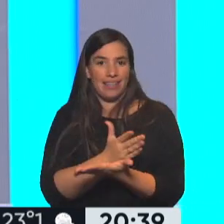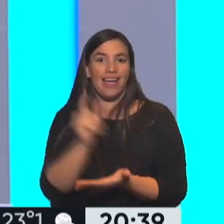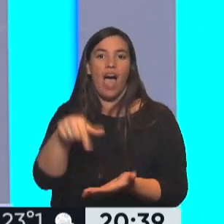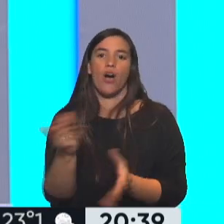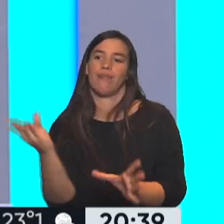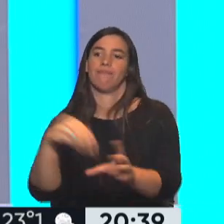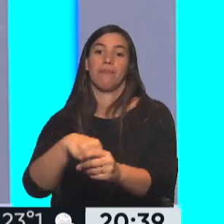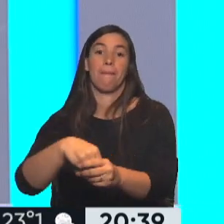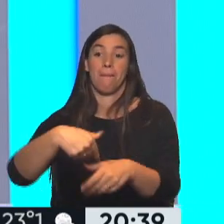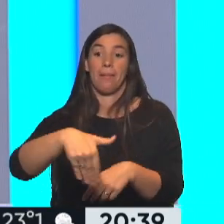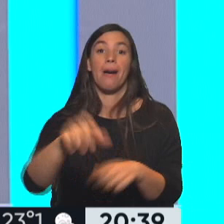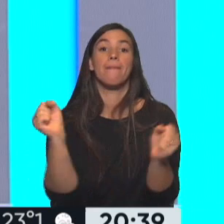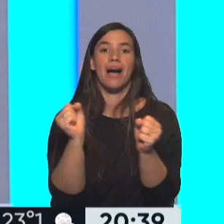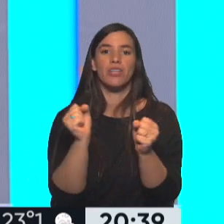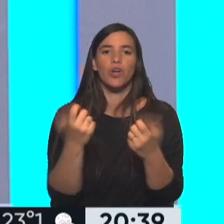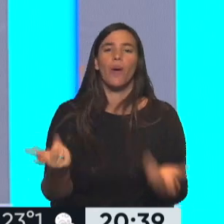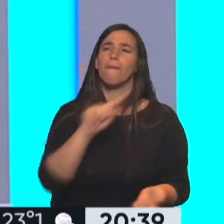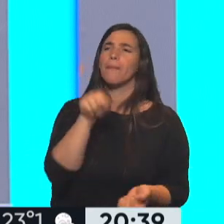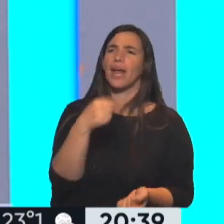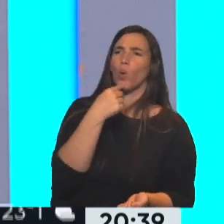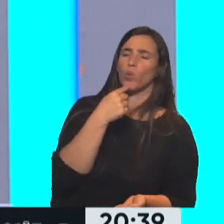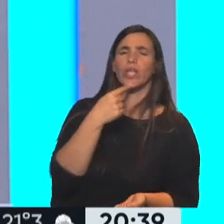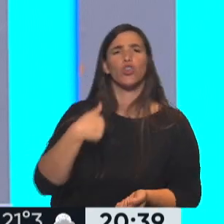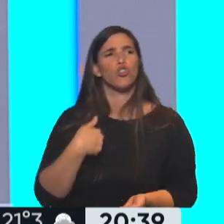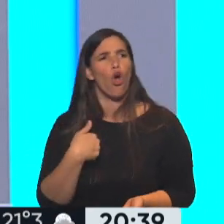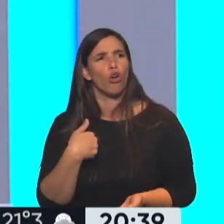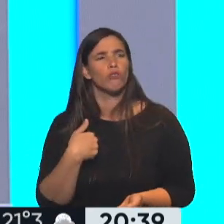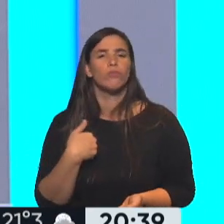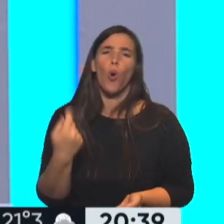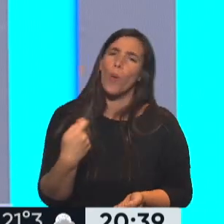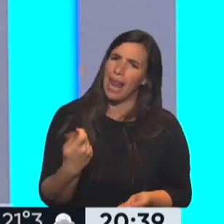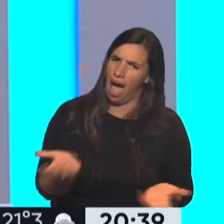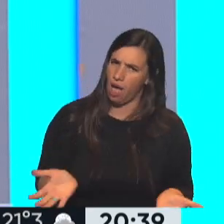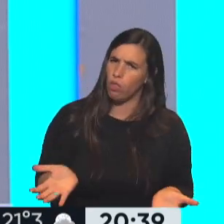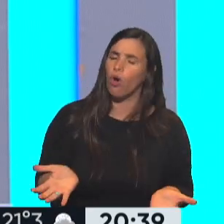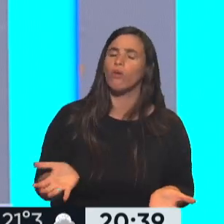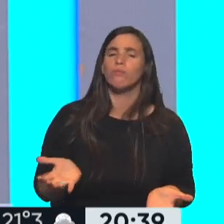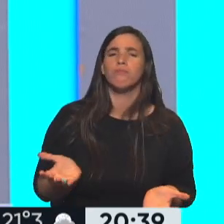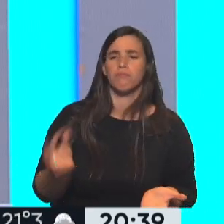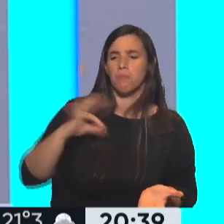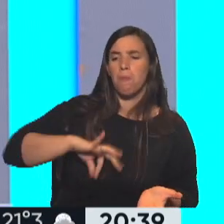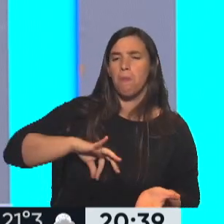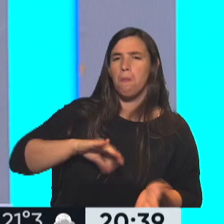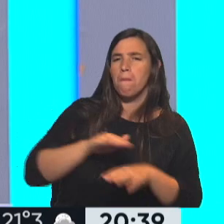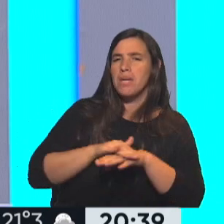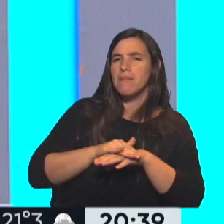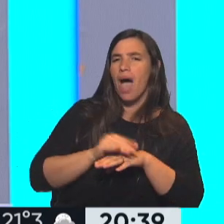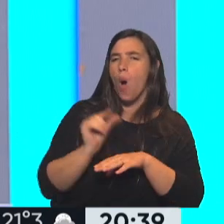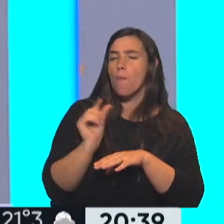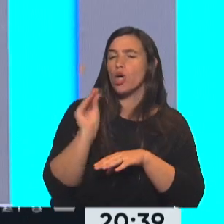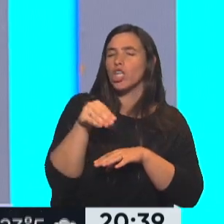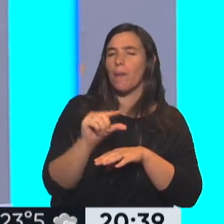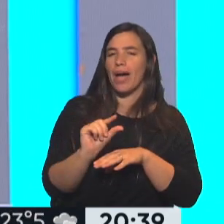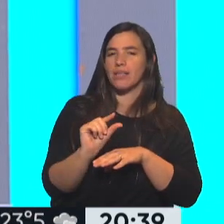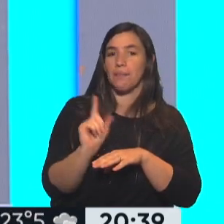pregunta es, ¿qué pasa si yo soy un jubilado que cobra un poco más de la mínima, pero no alcanza esa cifra que quiere